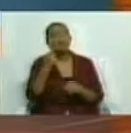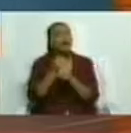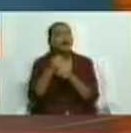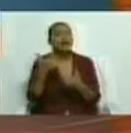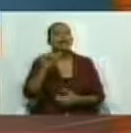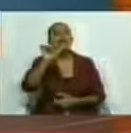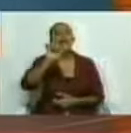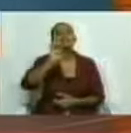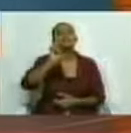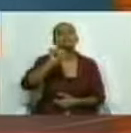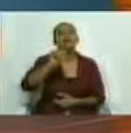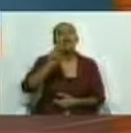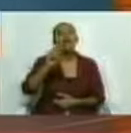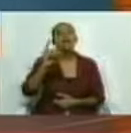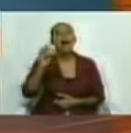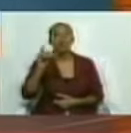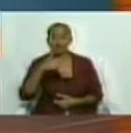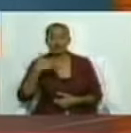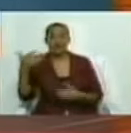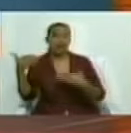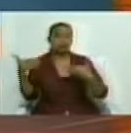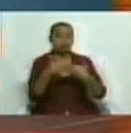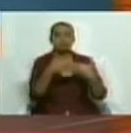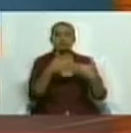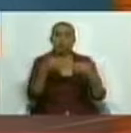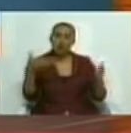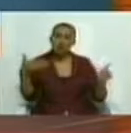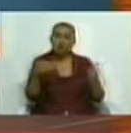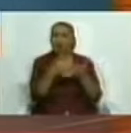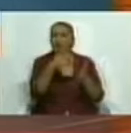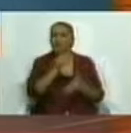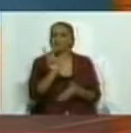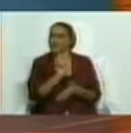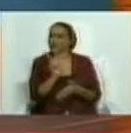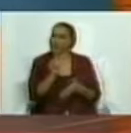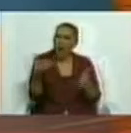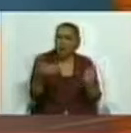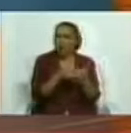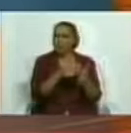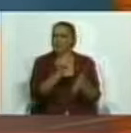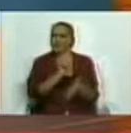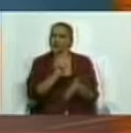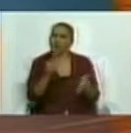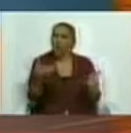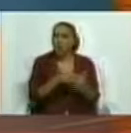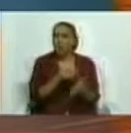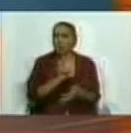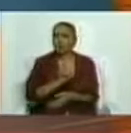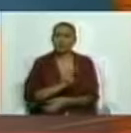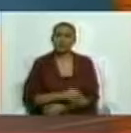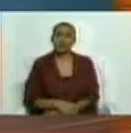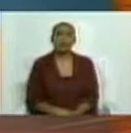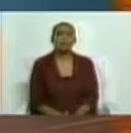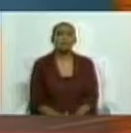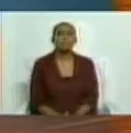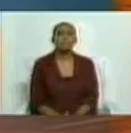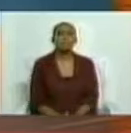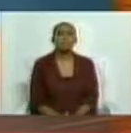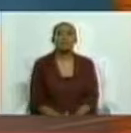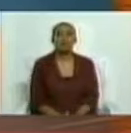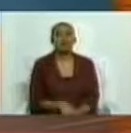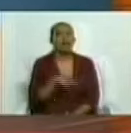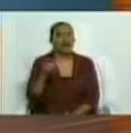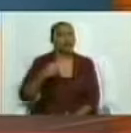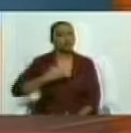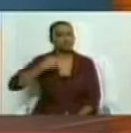atacar a nuestro país por ello he observado que en estos últimos meses se ha insistido